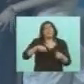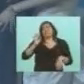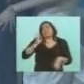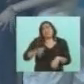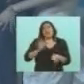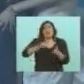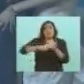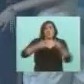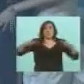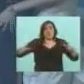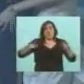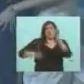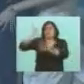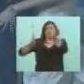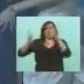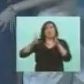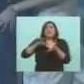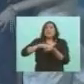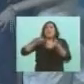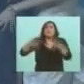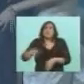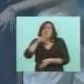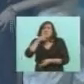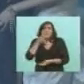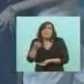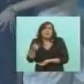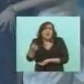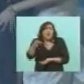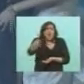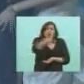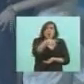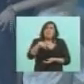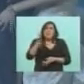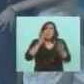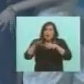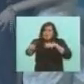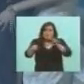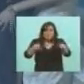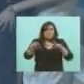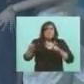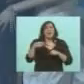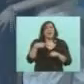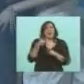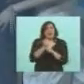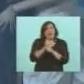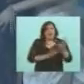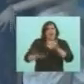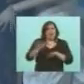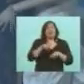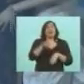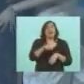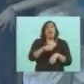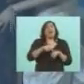de Buenos Aires. Entonces tenemos la necesidad, este es el primer emprendimiento que estamos lanzando, luego vendrán los